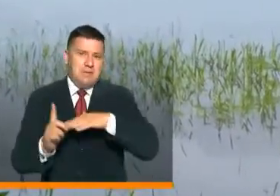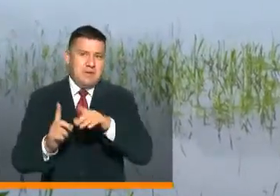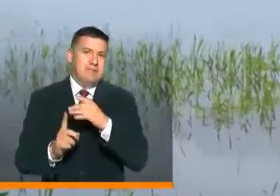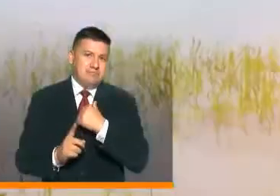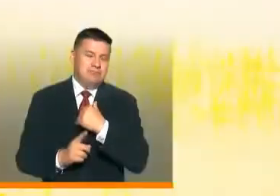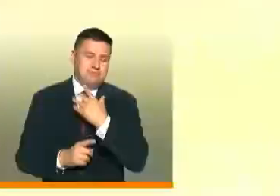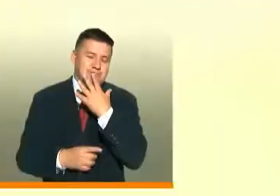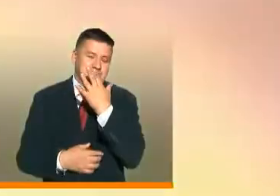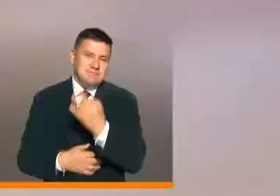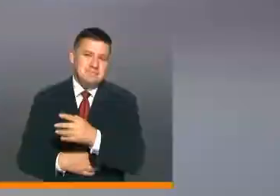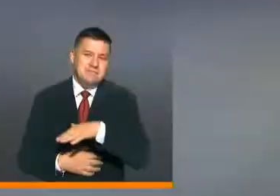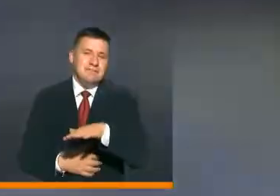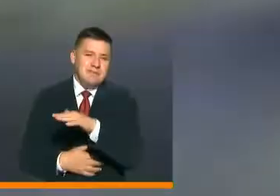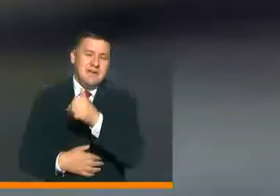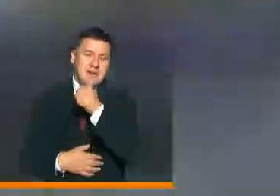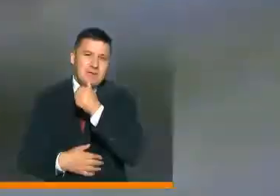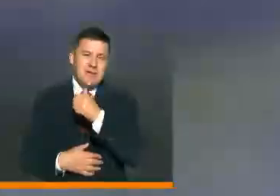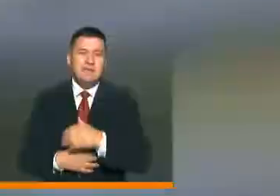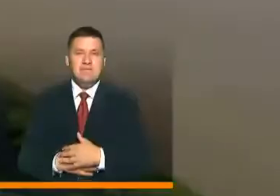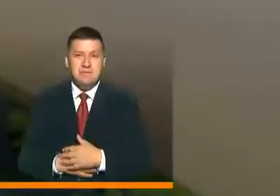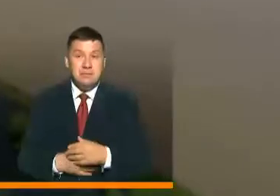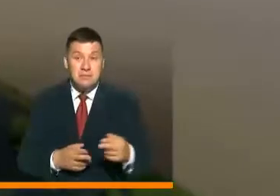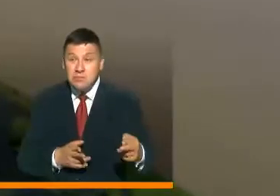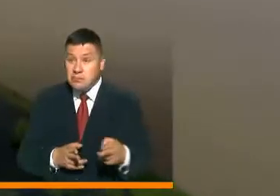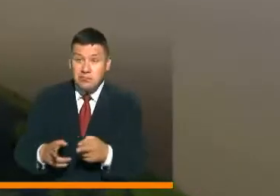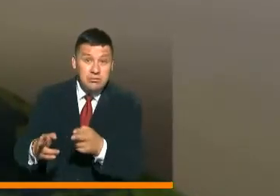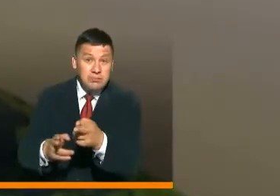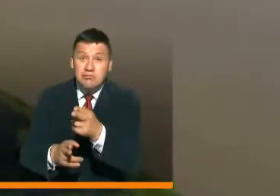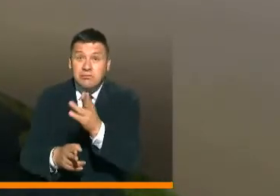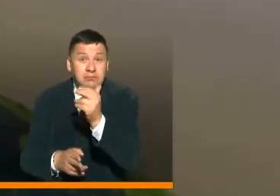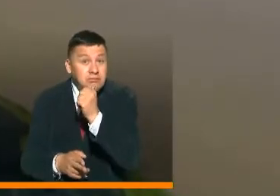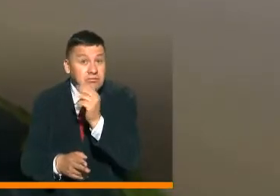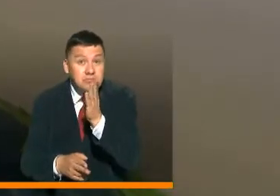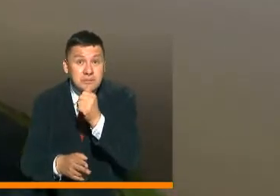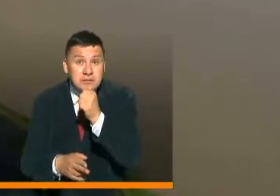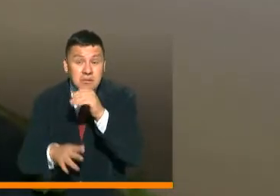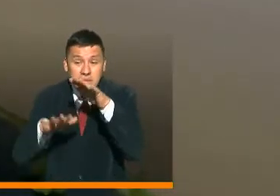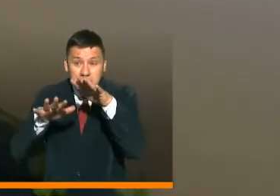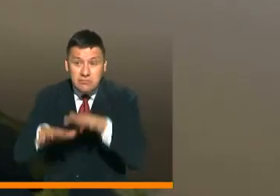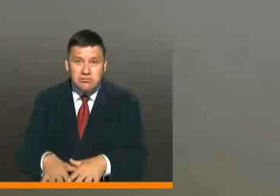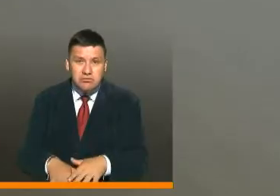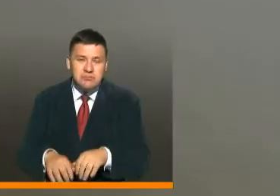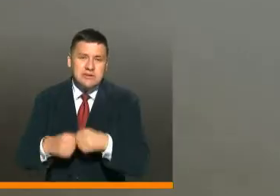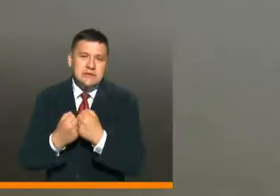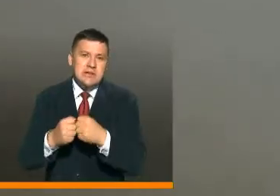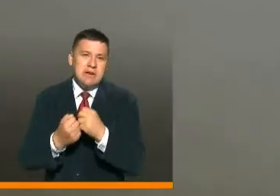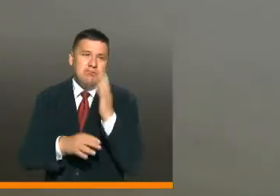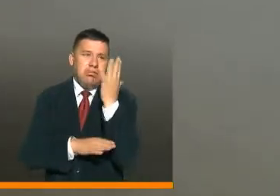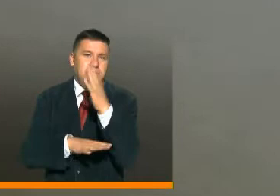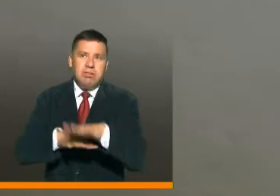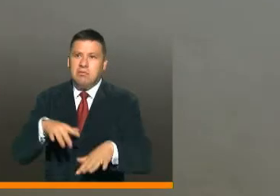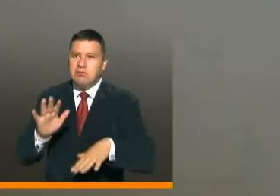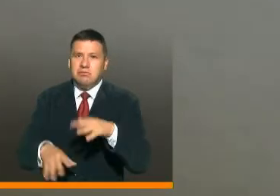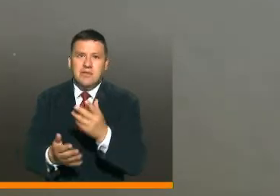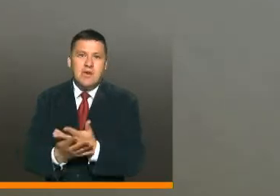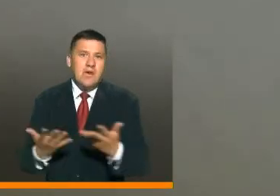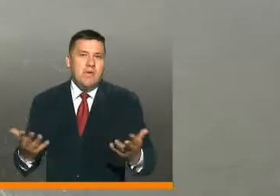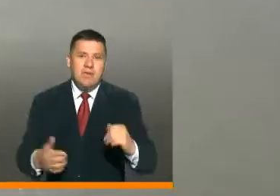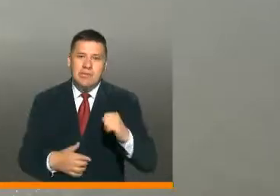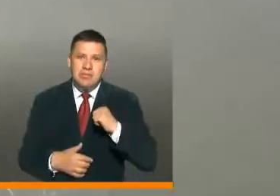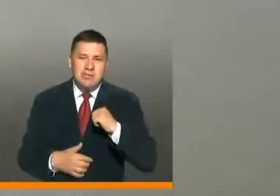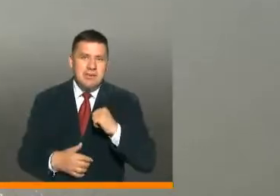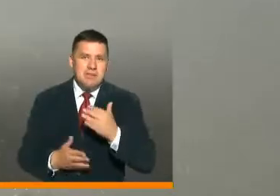está realmente el agua. Si el río Magdalena no tiene agua, van a haber destrozos, van a haber muchas cosas. No